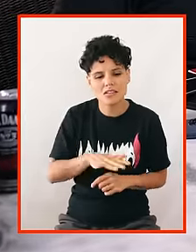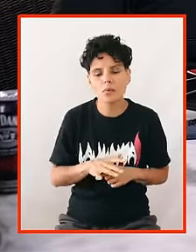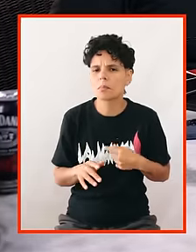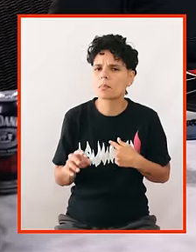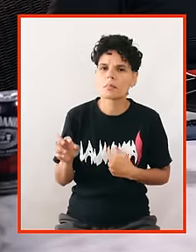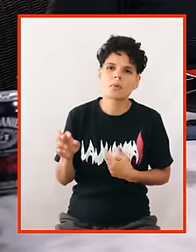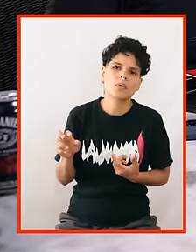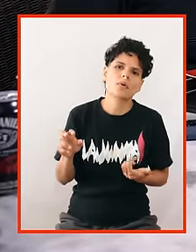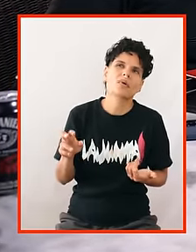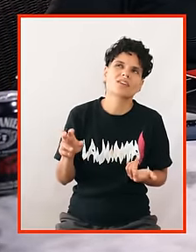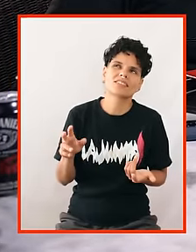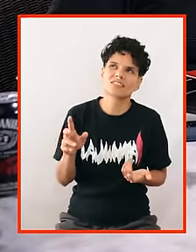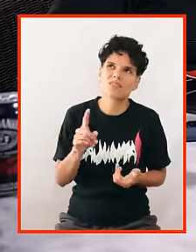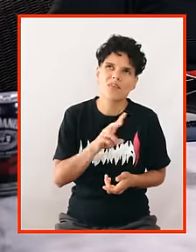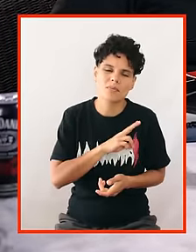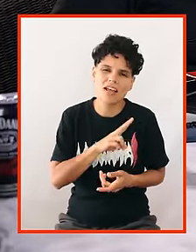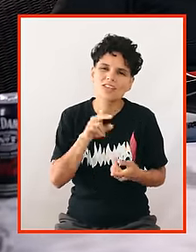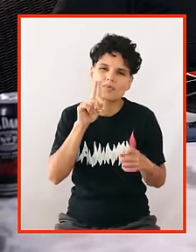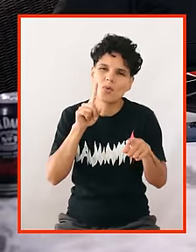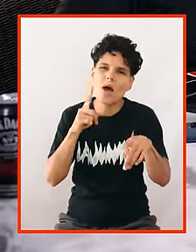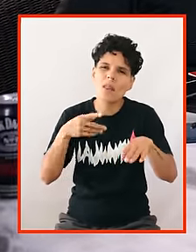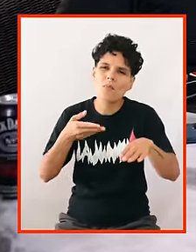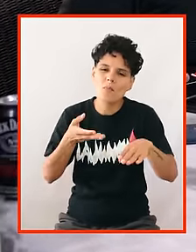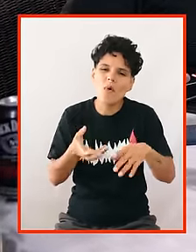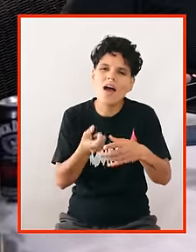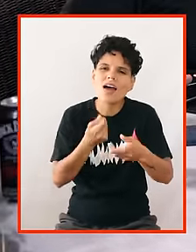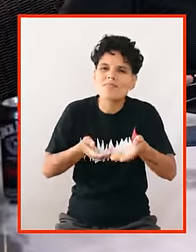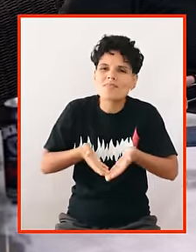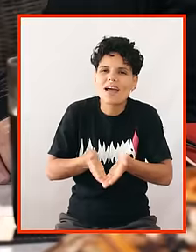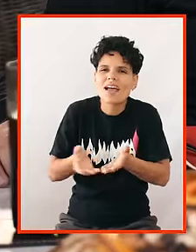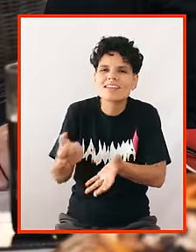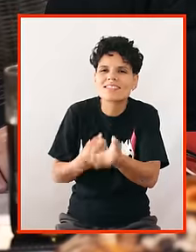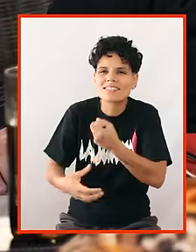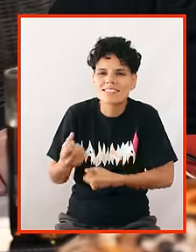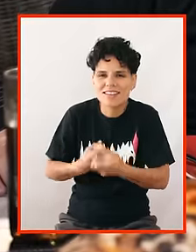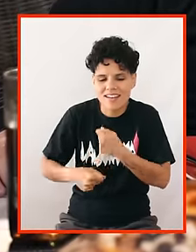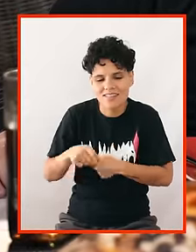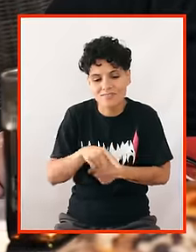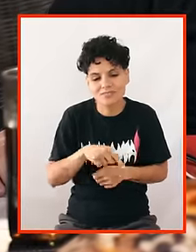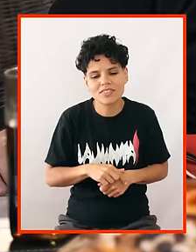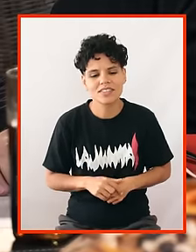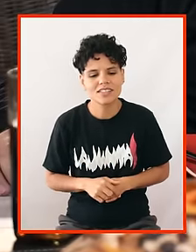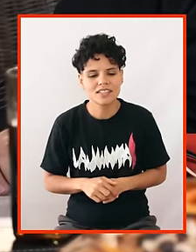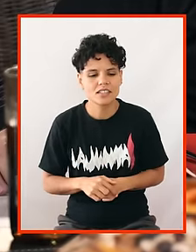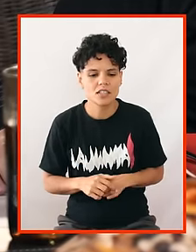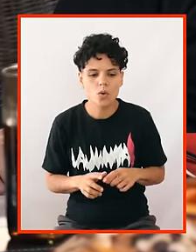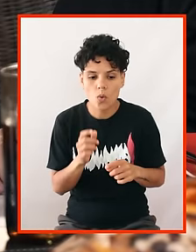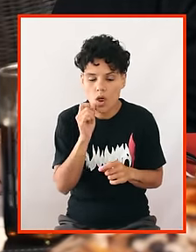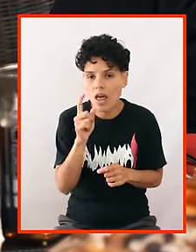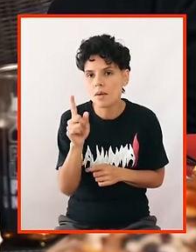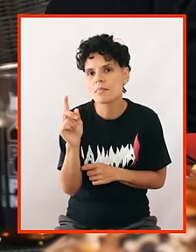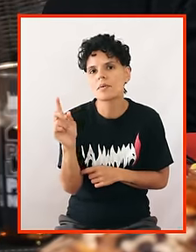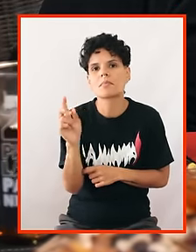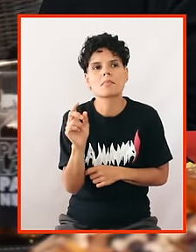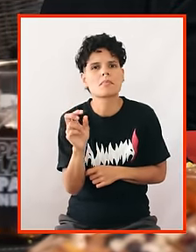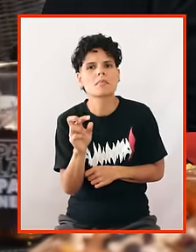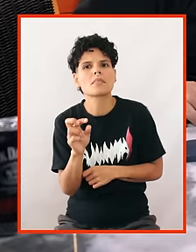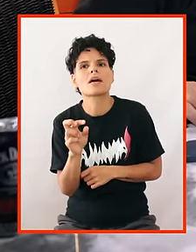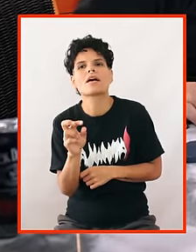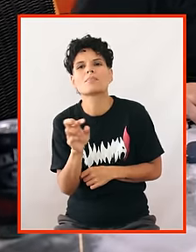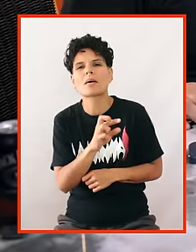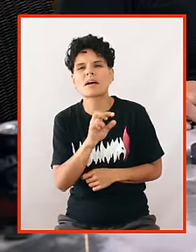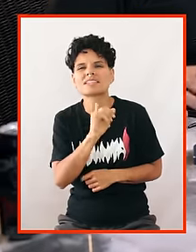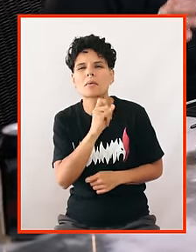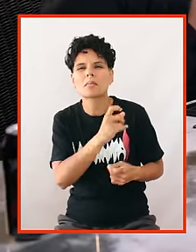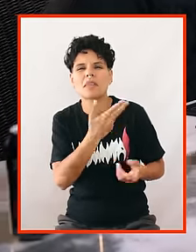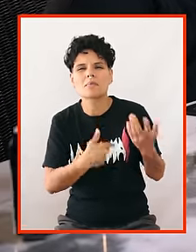Mi papá me obligaba a comer cholga y el weón, después de grande caché, pues weón, me daba la negra, pues weón. que son las blancas, parece que son las mejores, o las más ricas. A mí